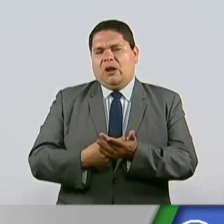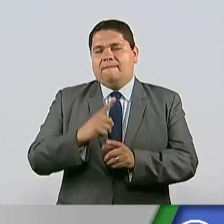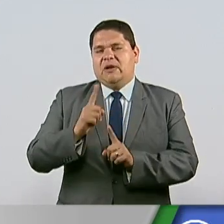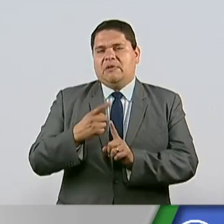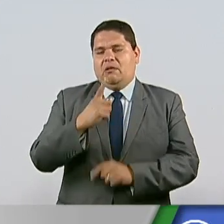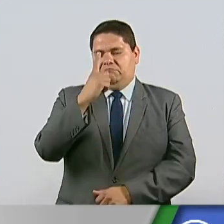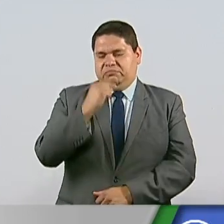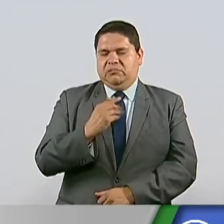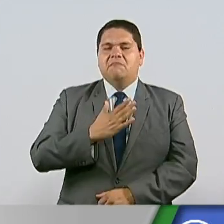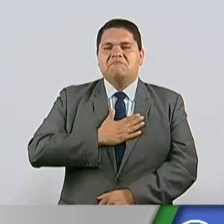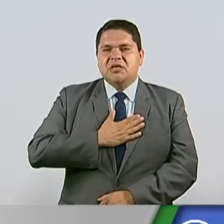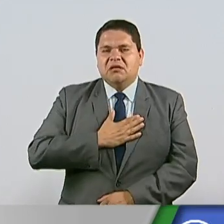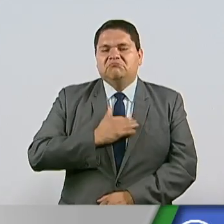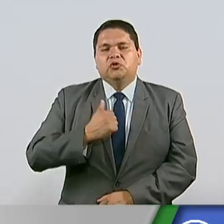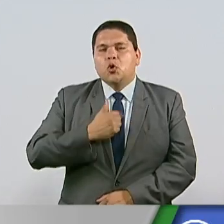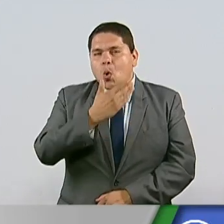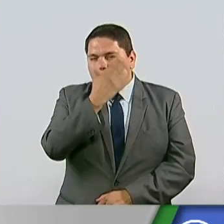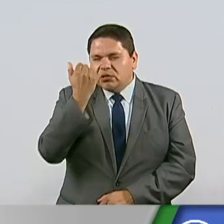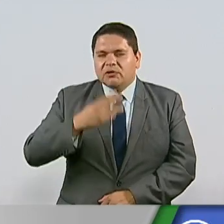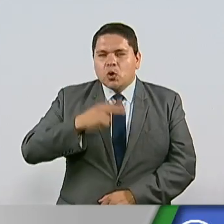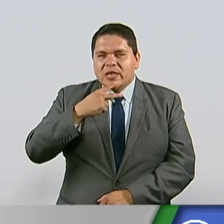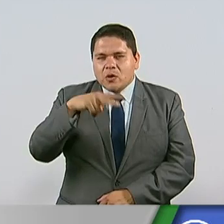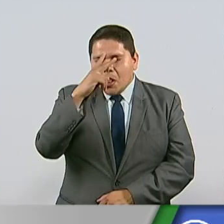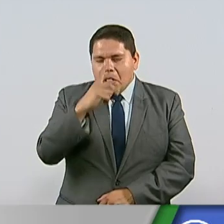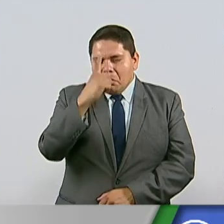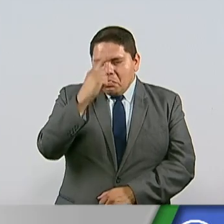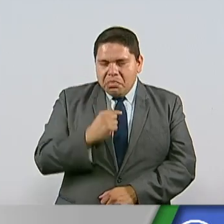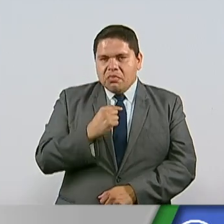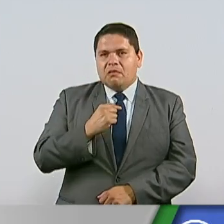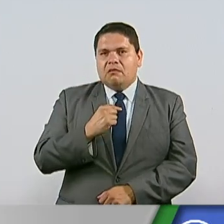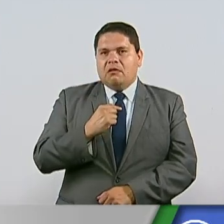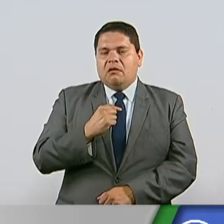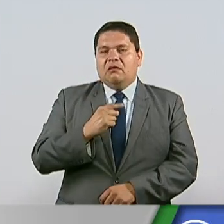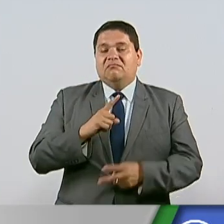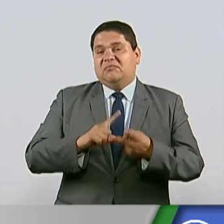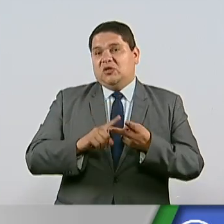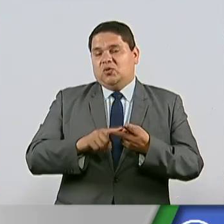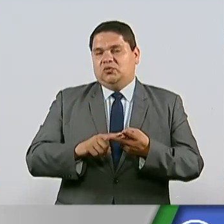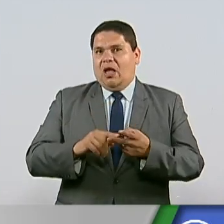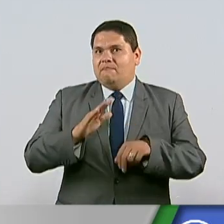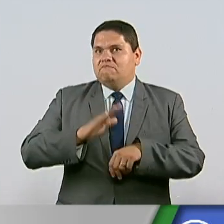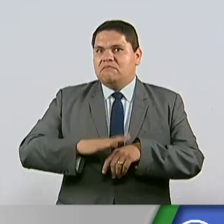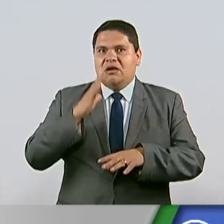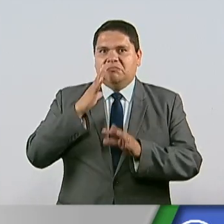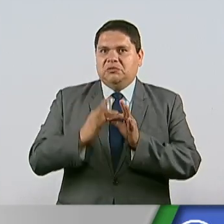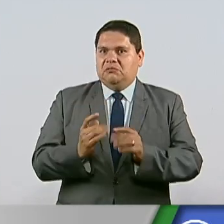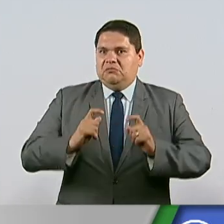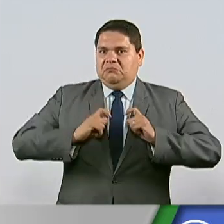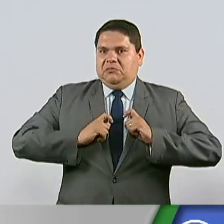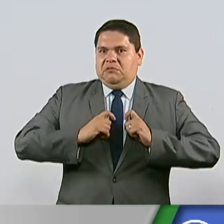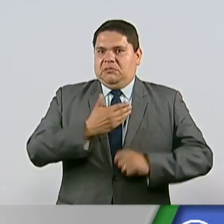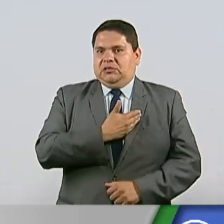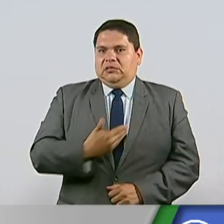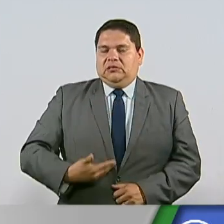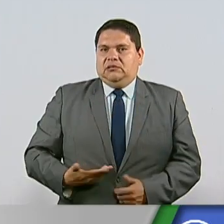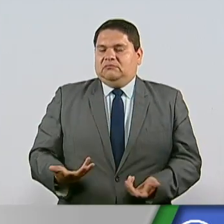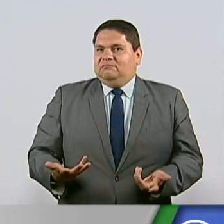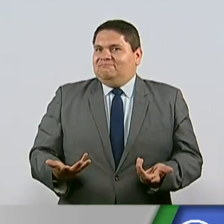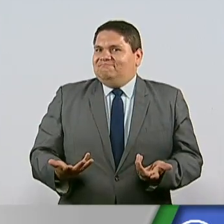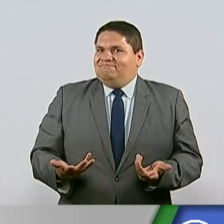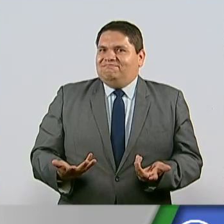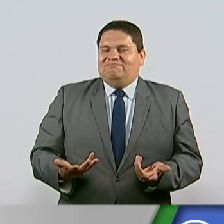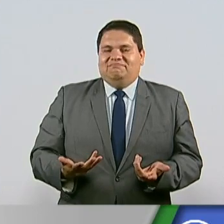degrada, porque se denigra. Y sobre todo tener una investidura de autoridad debe ser